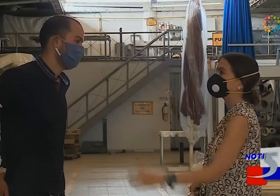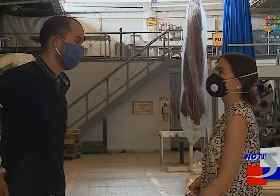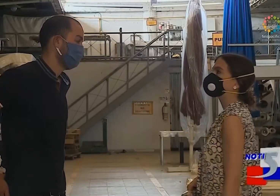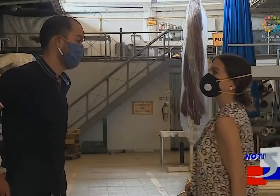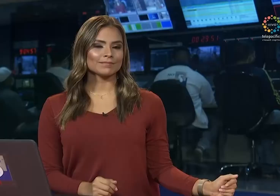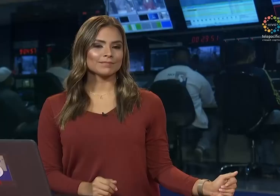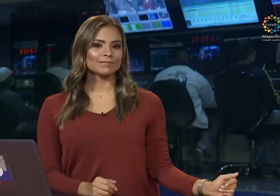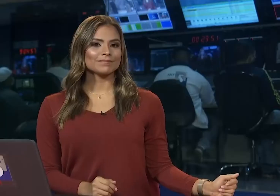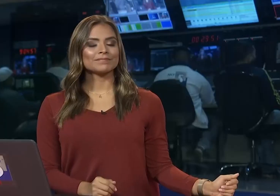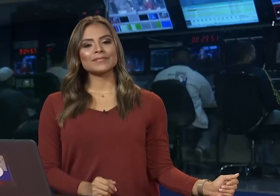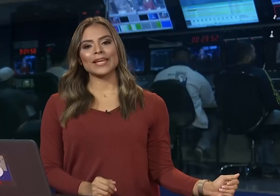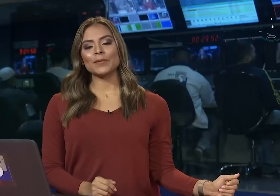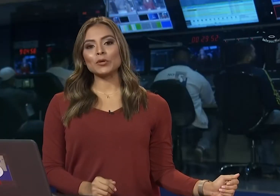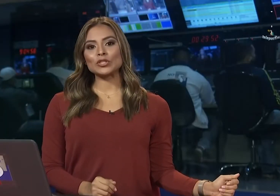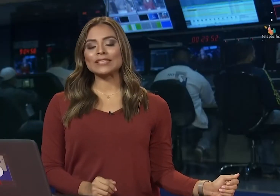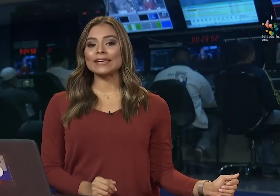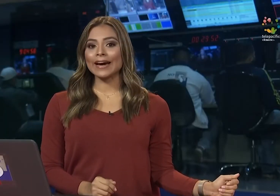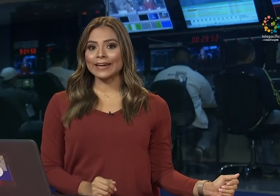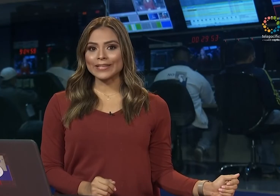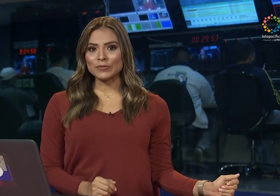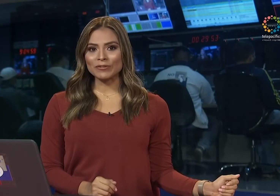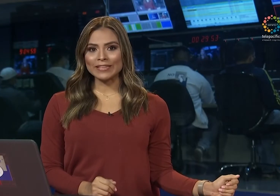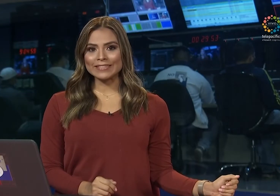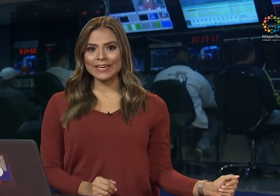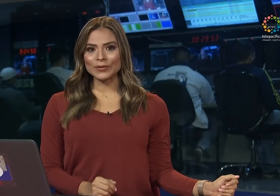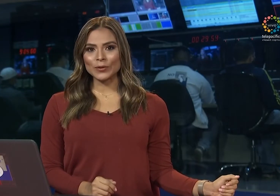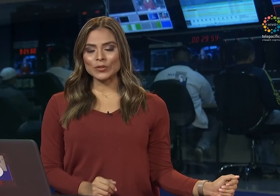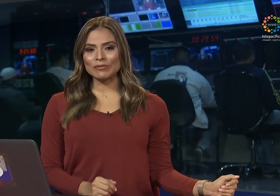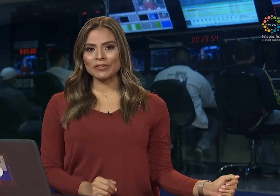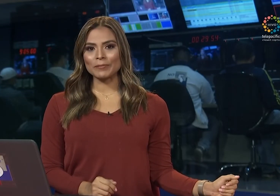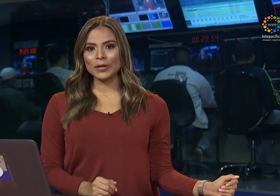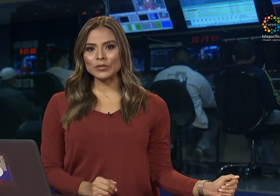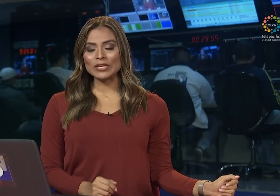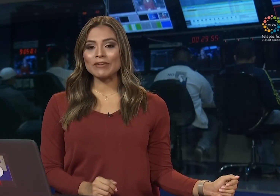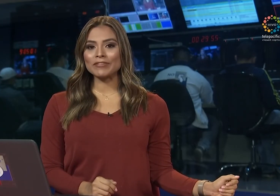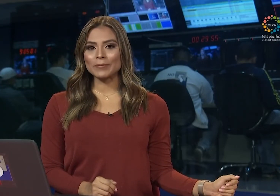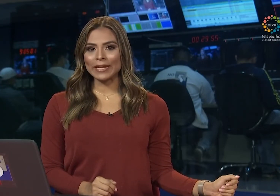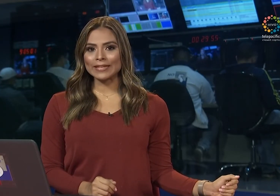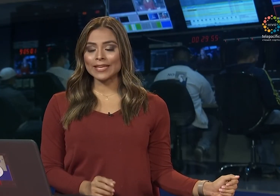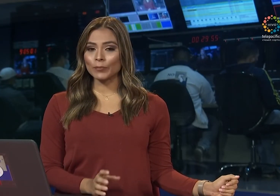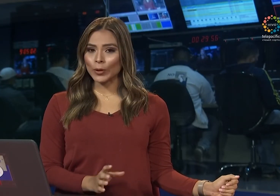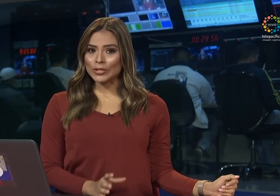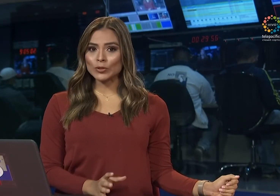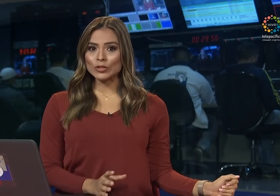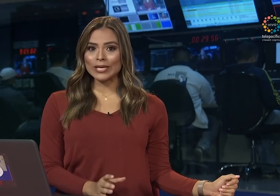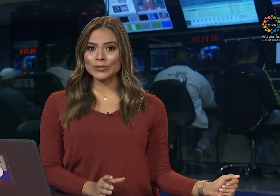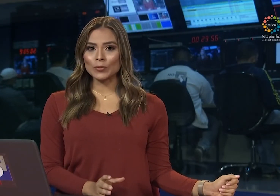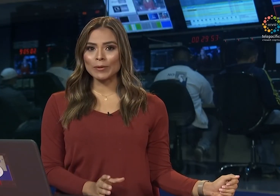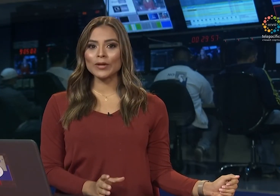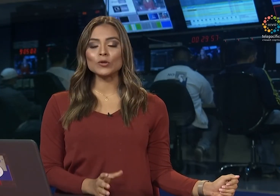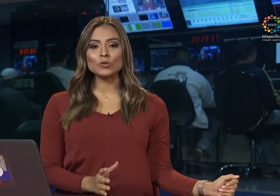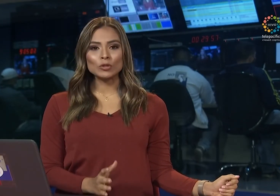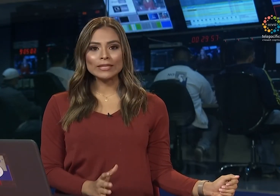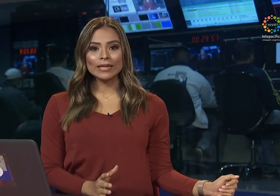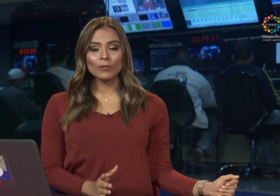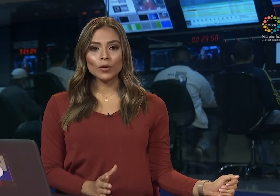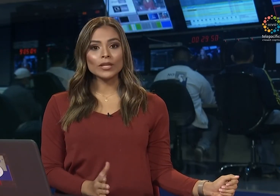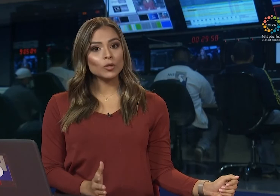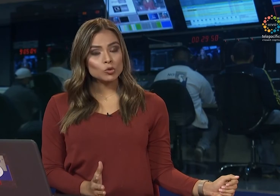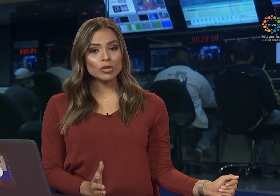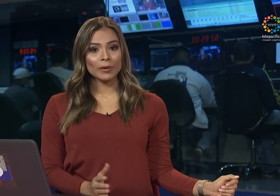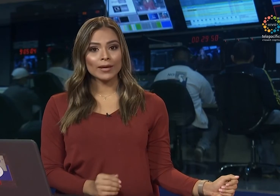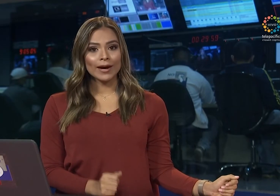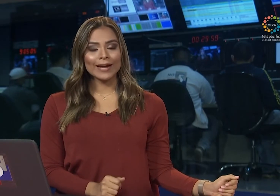sanitaria. Queremos desearles un feliz día a todos los enfermeros y enfermeras que por estos días cumplen con su digna